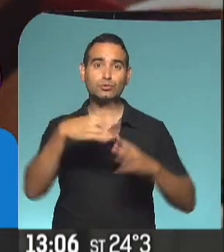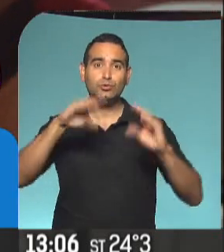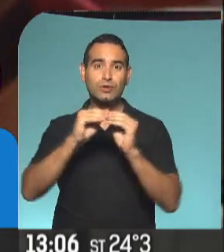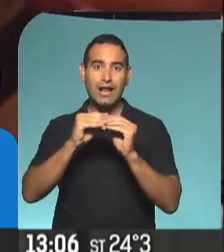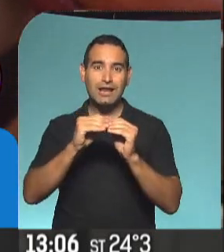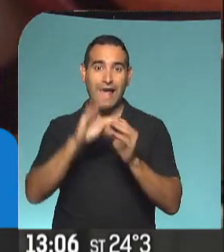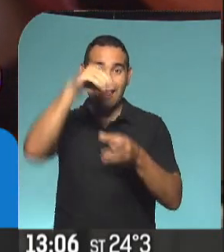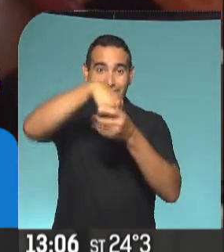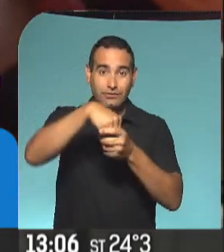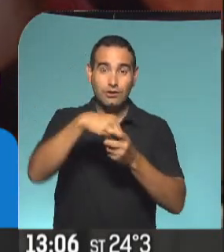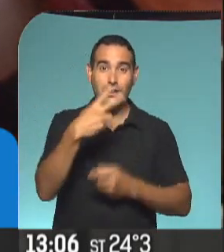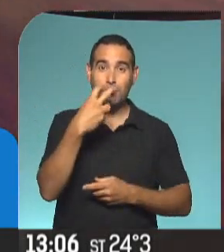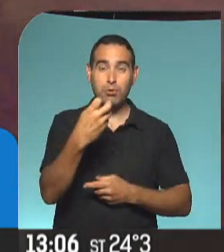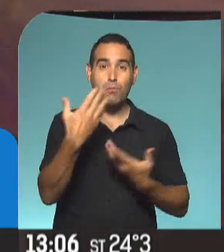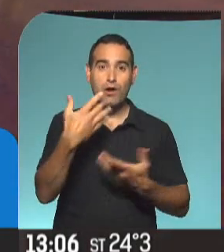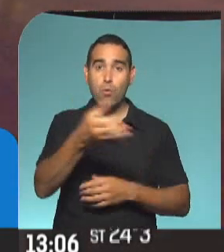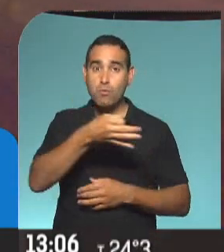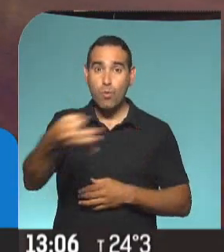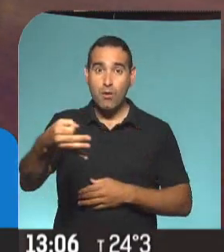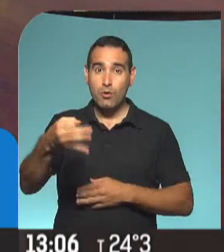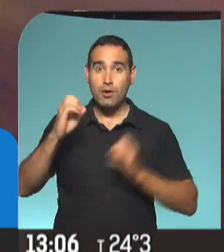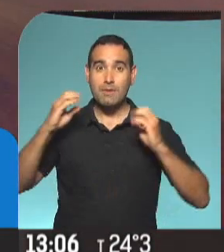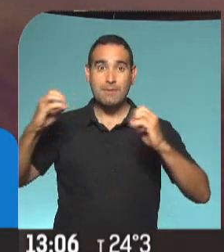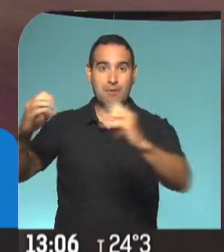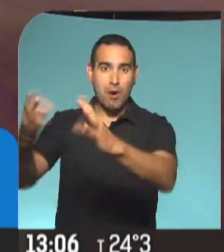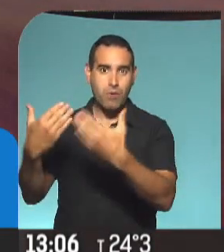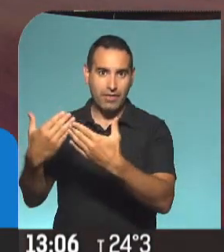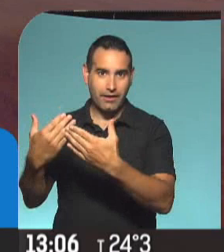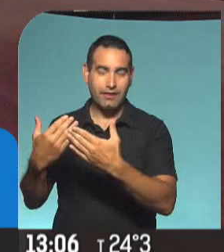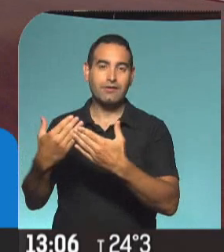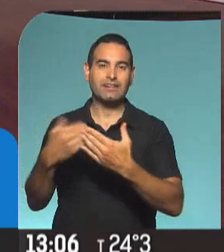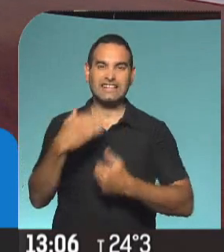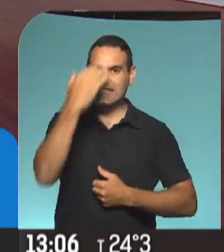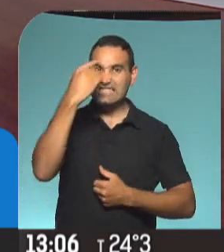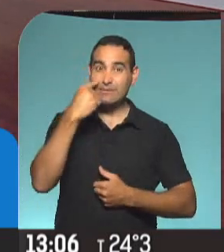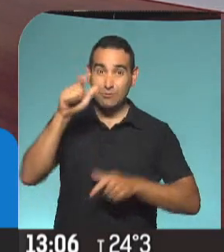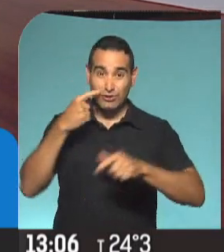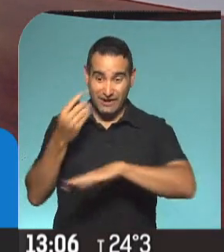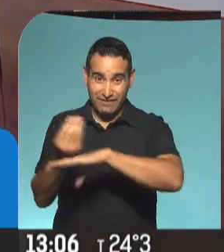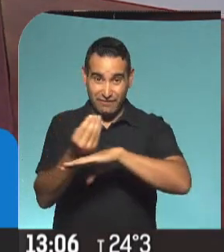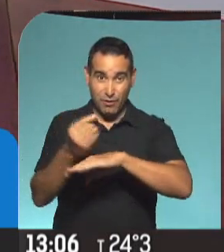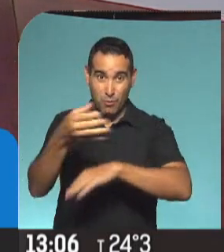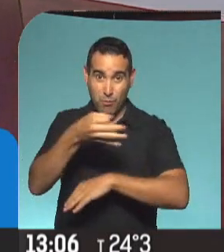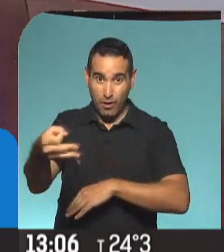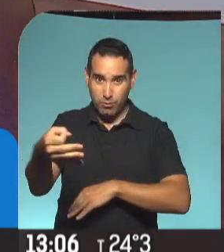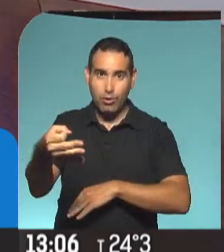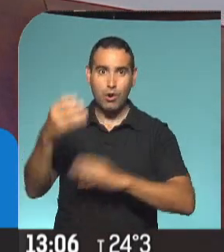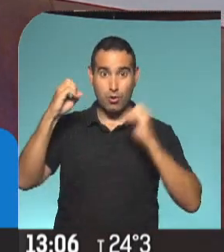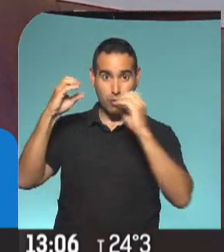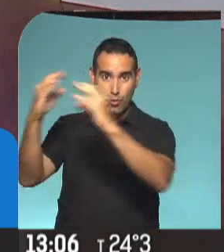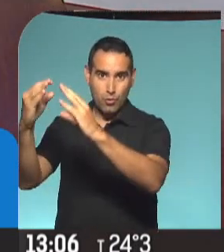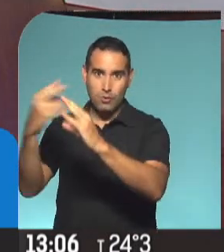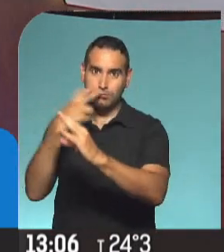pueden iluminar a un pueblo. Un pequeño pueblo de 15.000 habitantes tienen esa